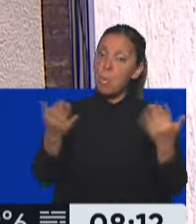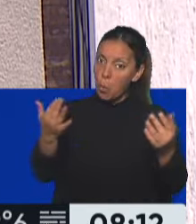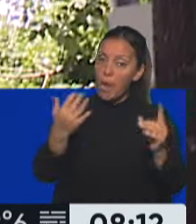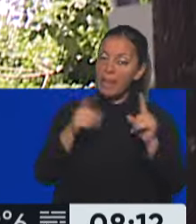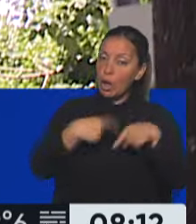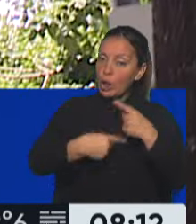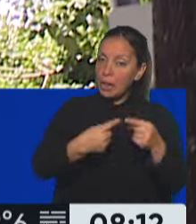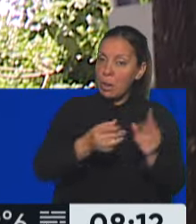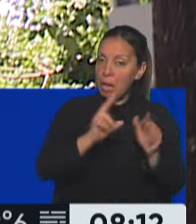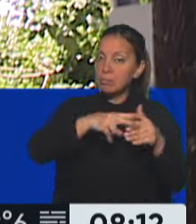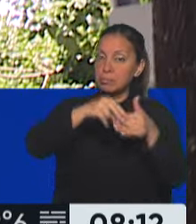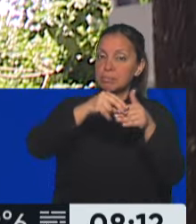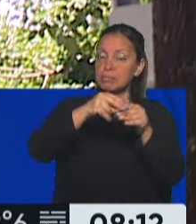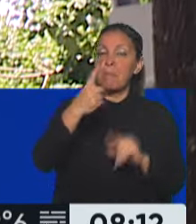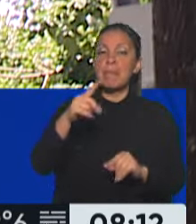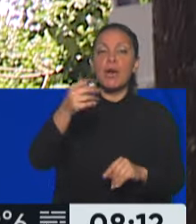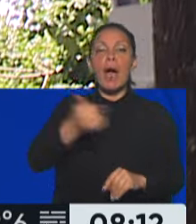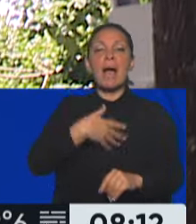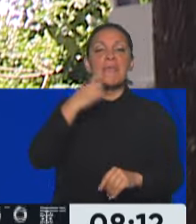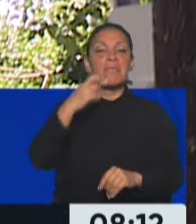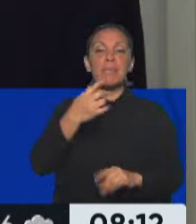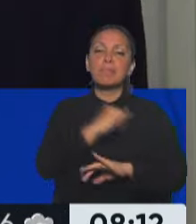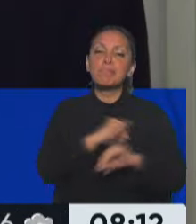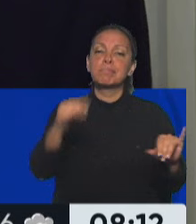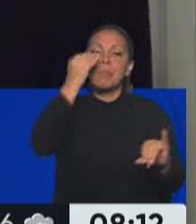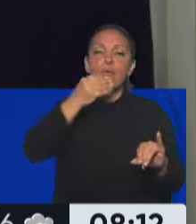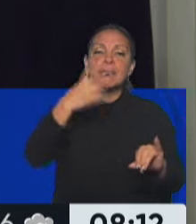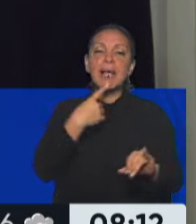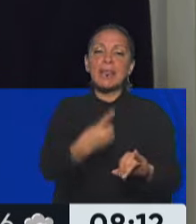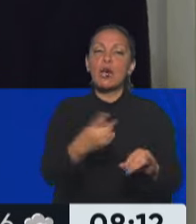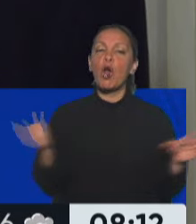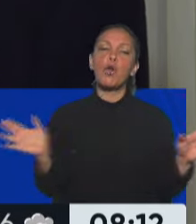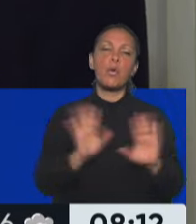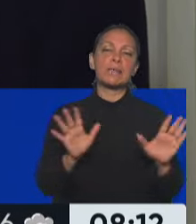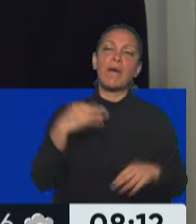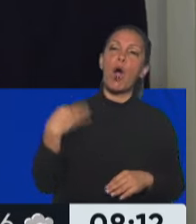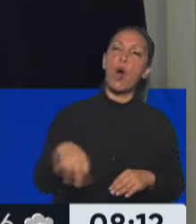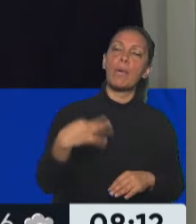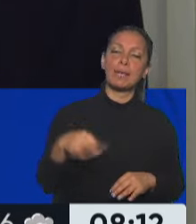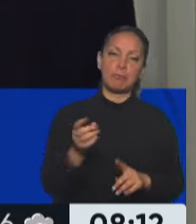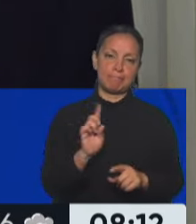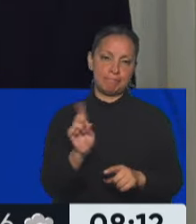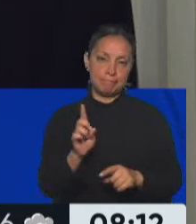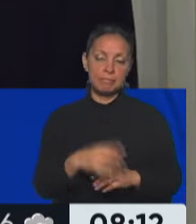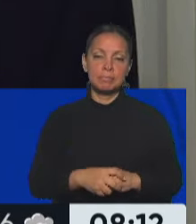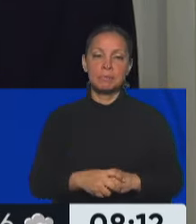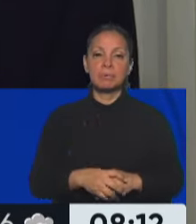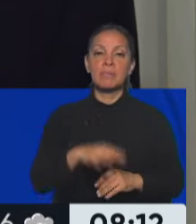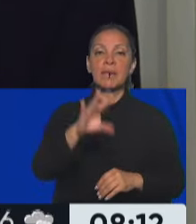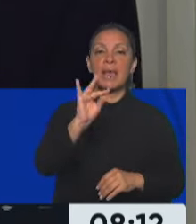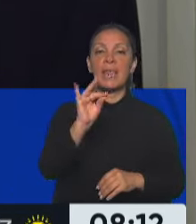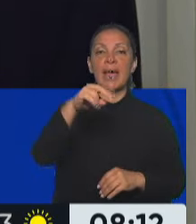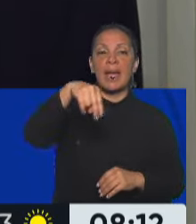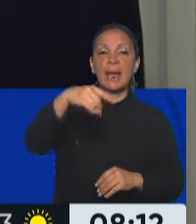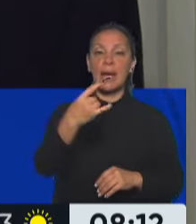que la fip formalmente dijo que ya no era obligatorio ahora pero la ley es decir el dnu que es una ley después